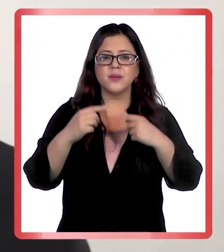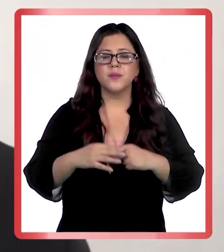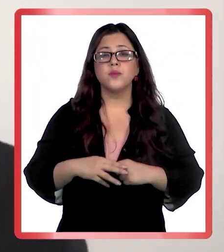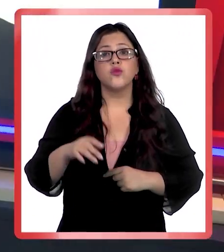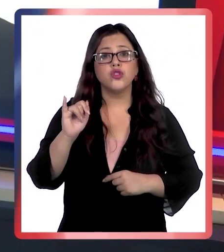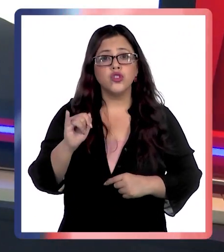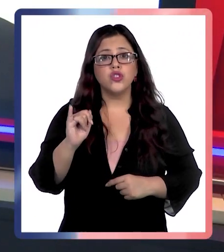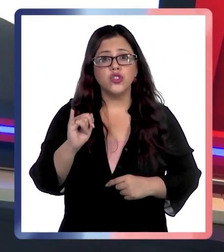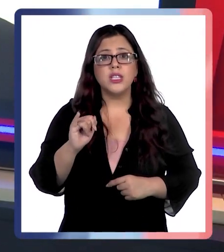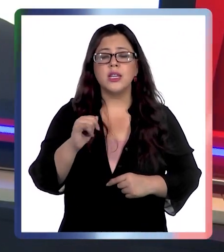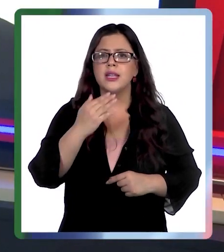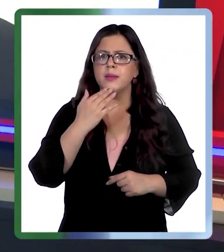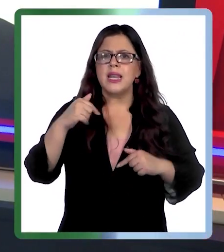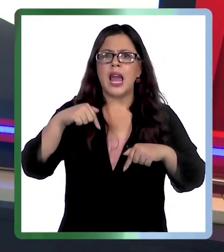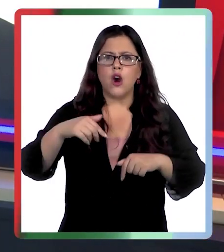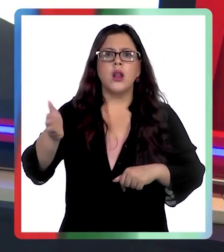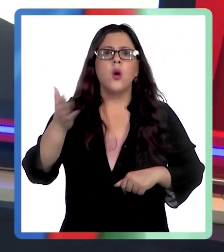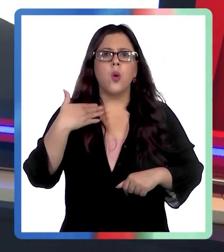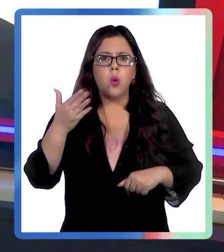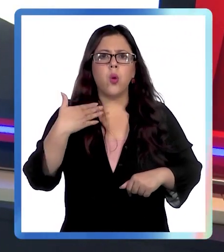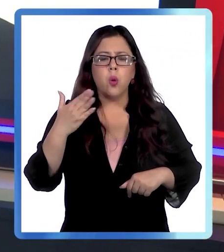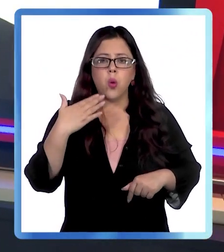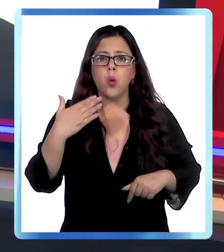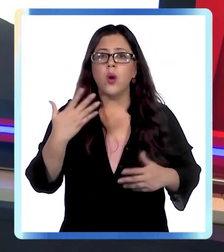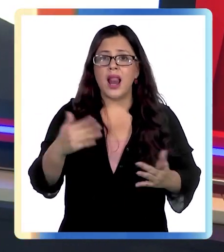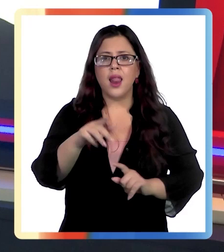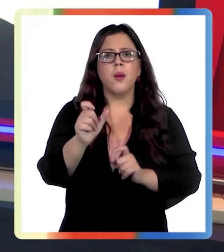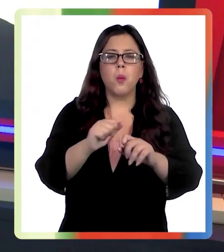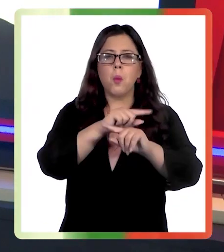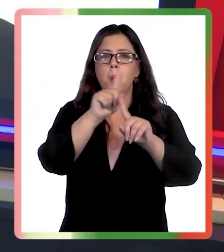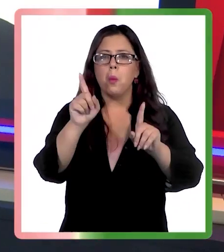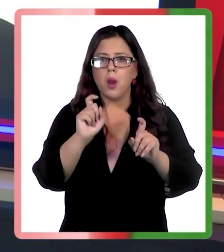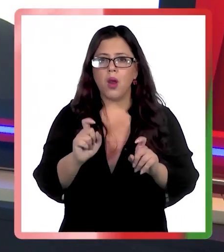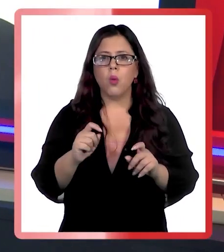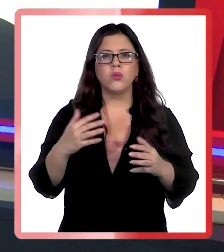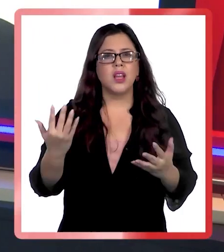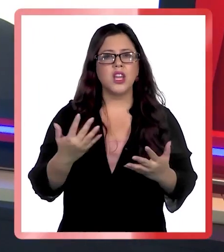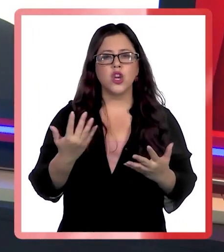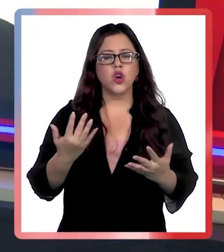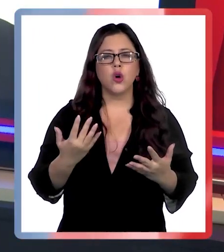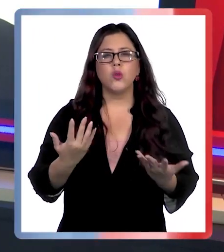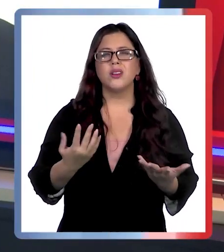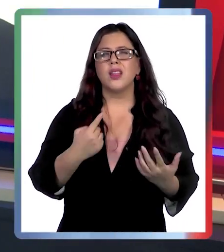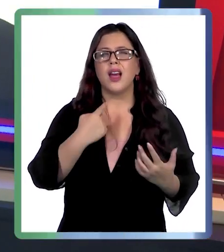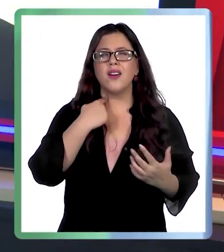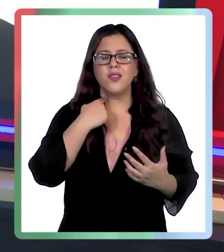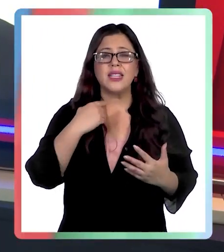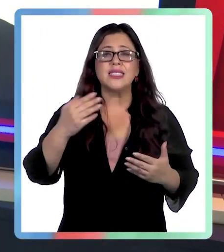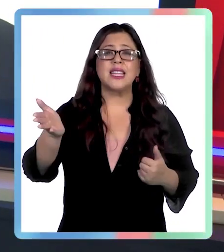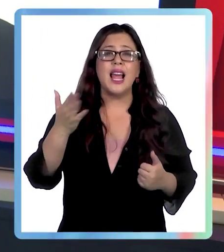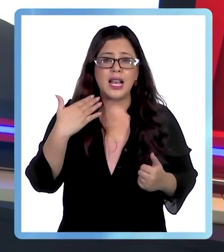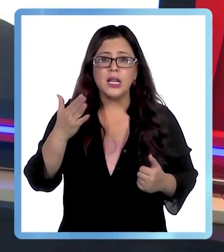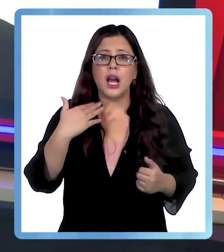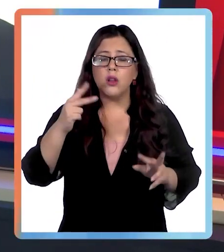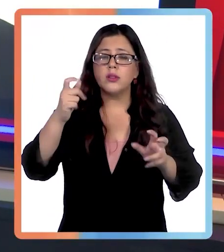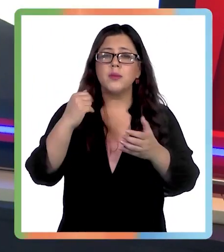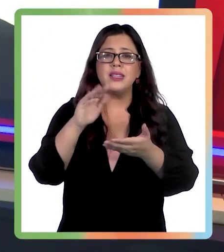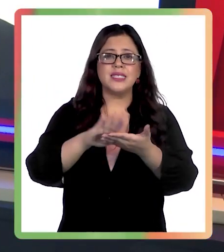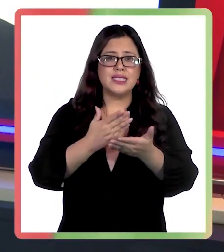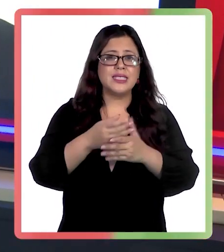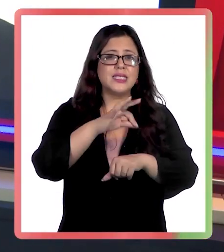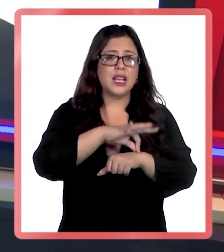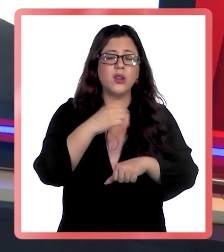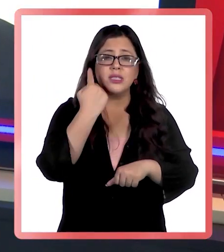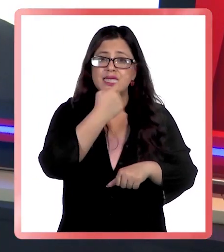sonrisa hacías mención Al calor en esta época del año bueno la gente Se preguntará y Cómo influye el calor en la